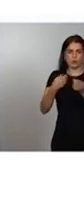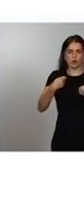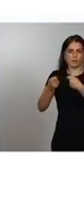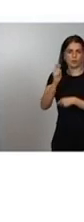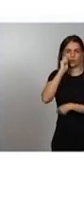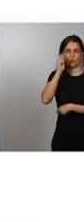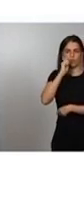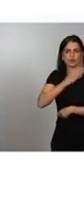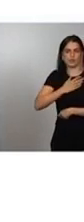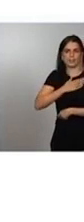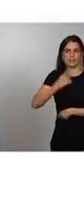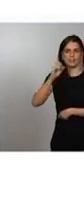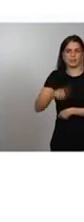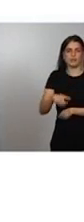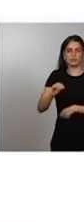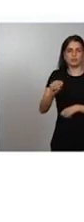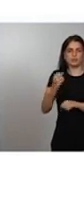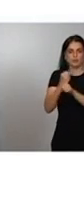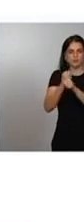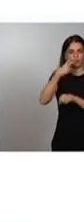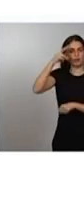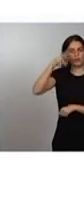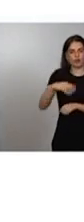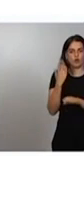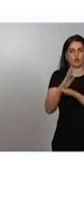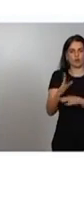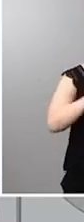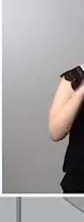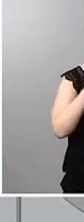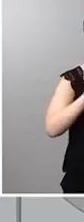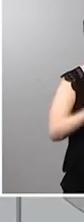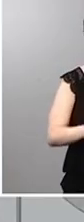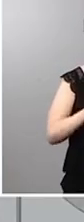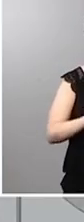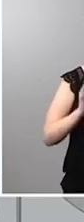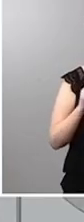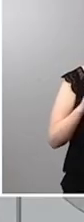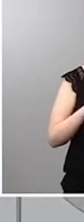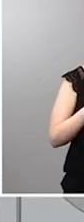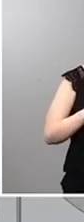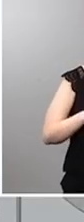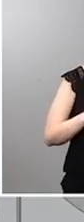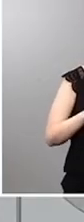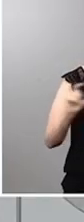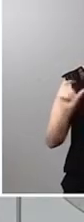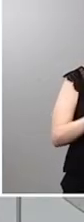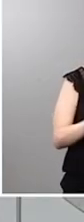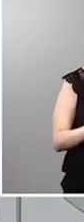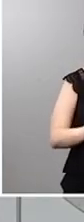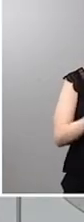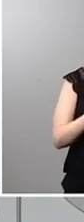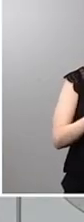populista. Hay dentro de ese bloque que apoya a Sánchez los que aspiran directamente a la independencia, Bildu, Esquerra,